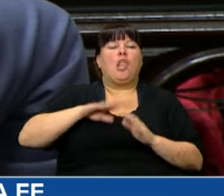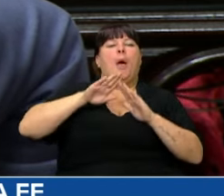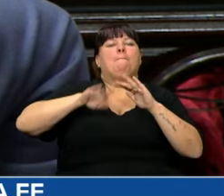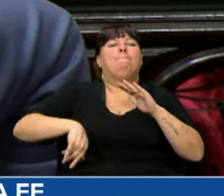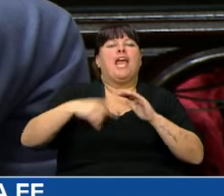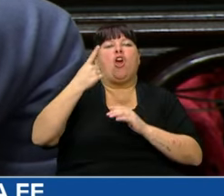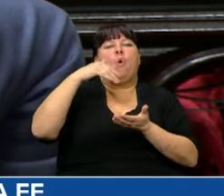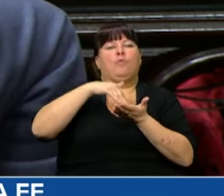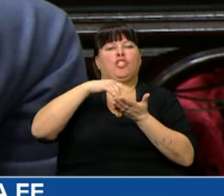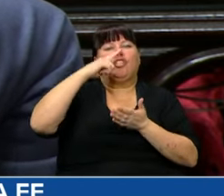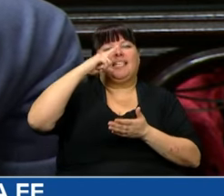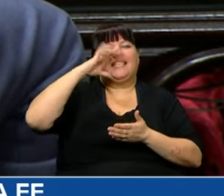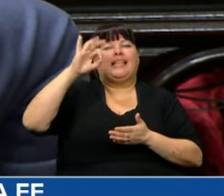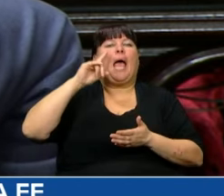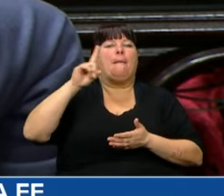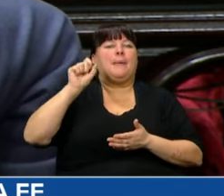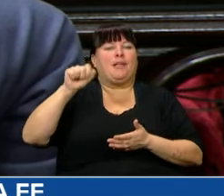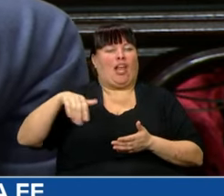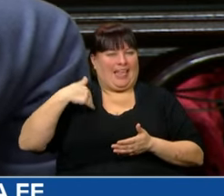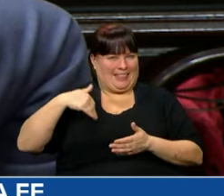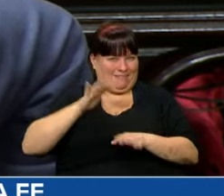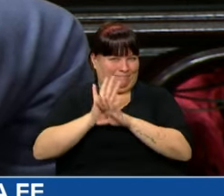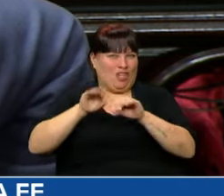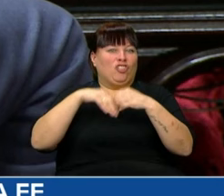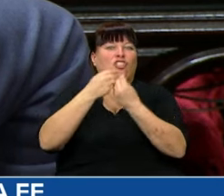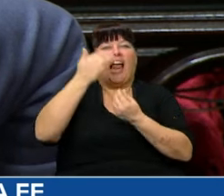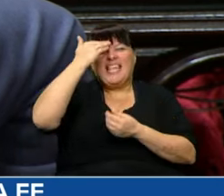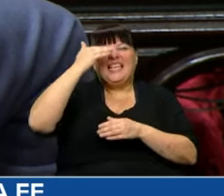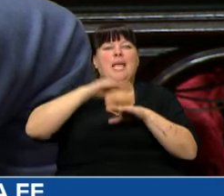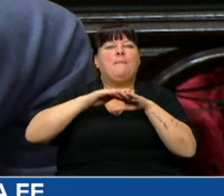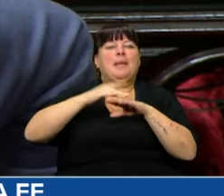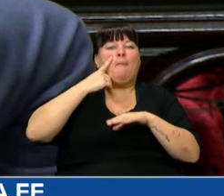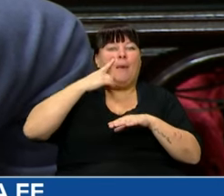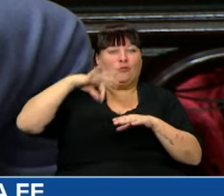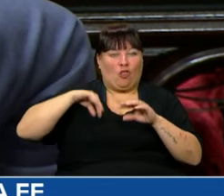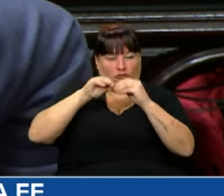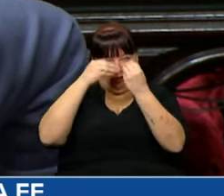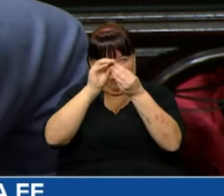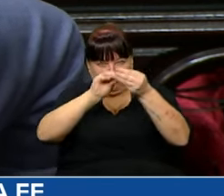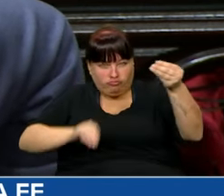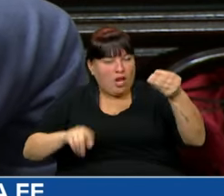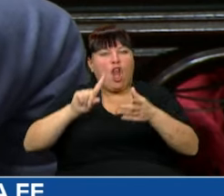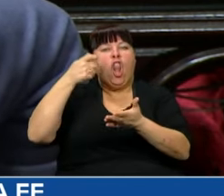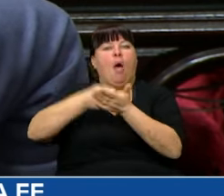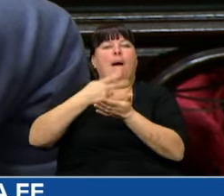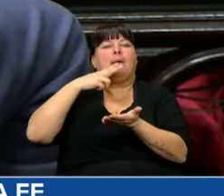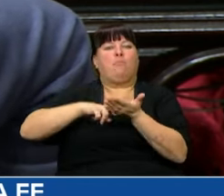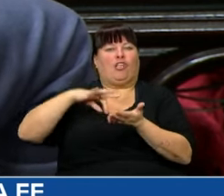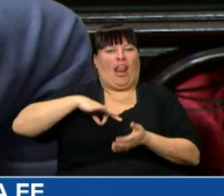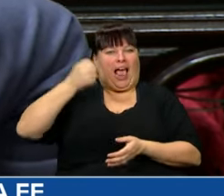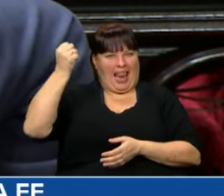del 1.770.000 pesos en la Argentina, o sea, de los 15 salarios mínimos vitales y móviles, pague impuesto a las